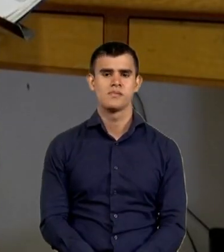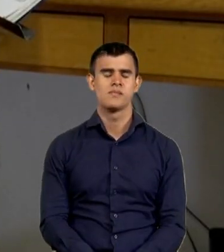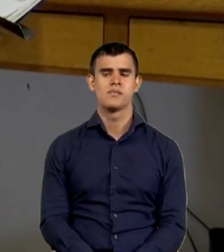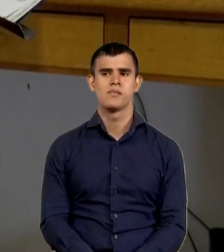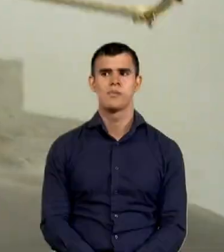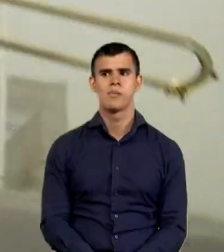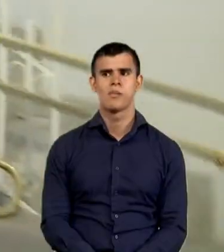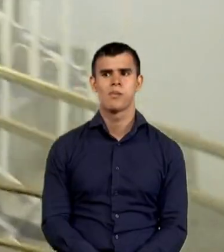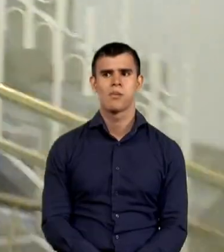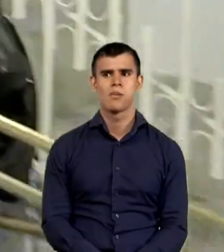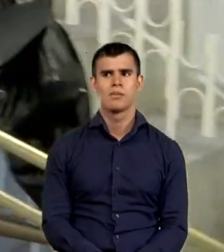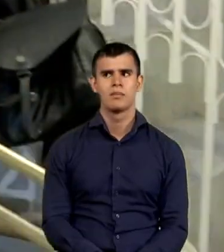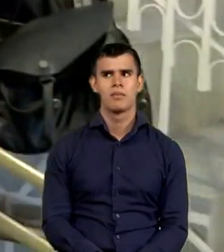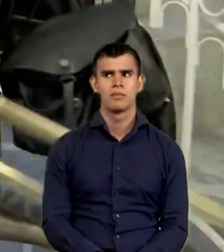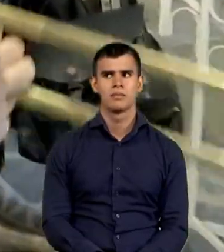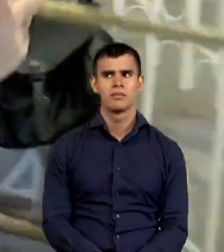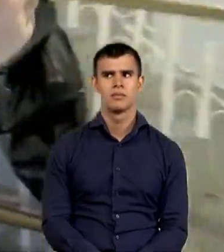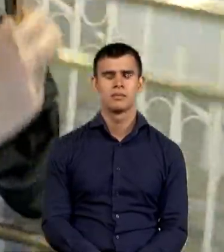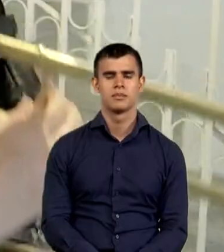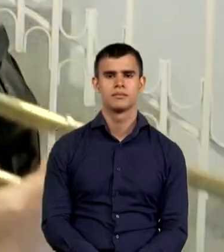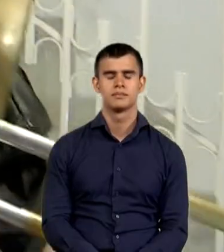lucha, ¿no? Siempre.